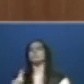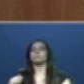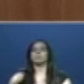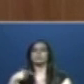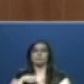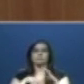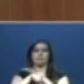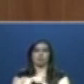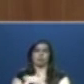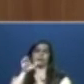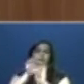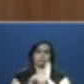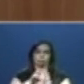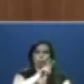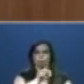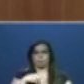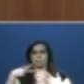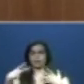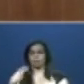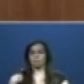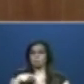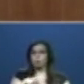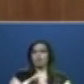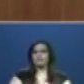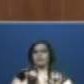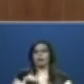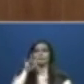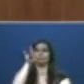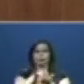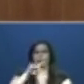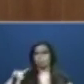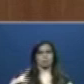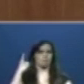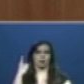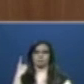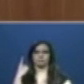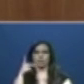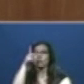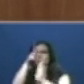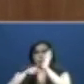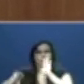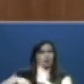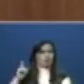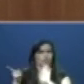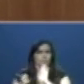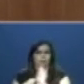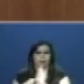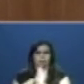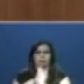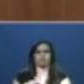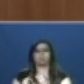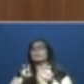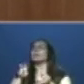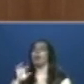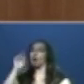de su estatuto de 2007 con ella Castilla y león es la primera en contar con una norma integral que incorpora el contenido de la convención Internacional de la ONU